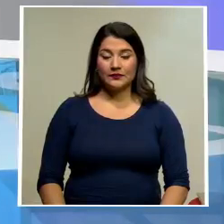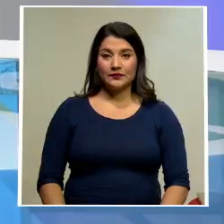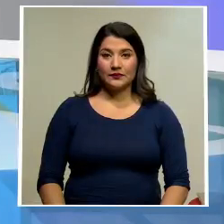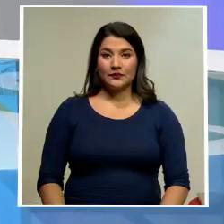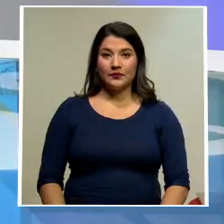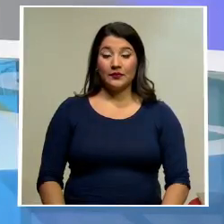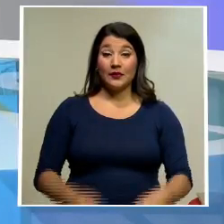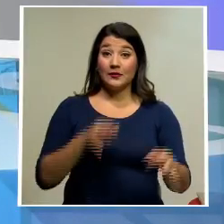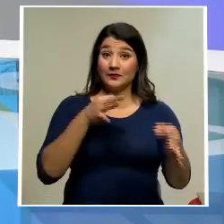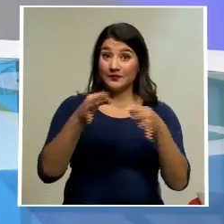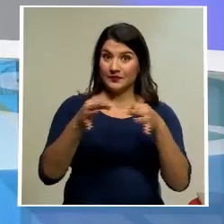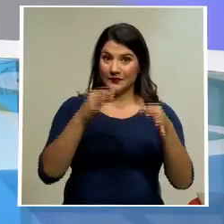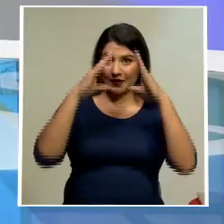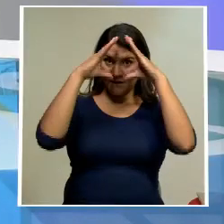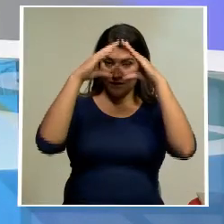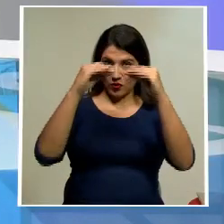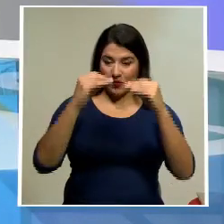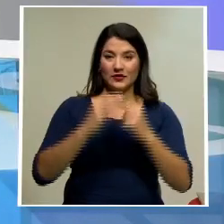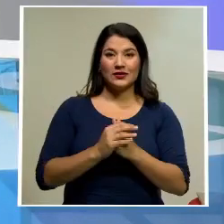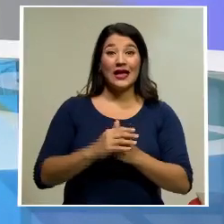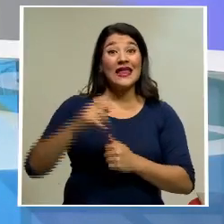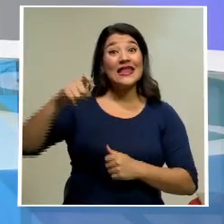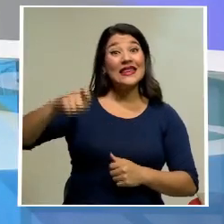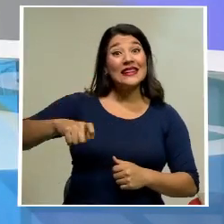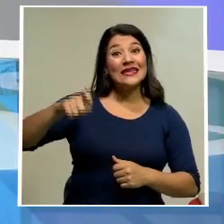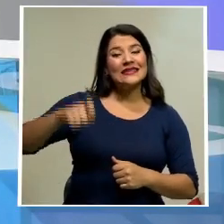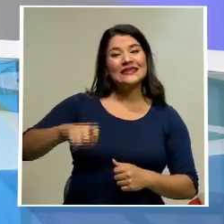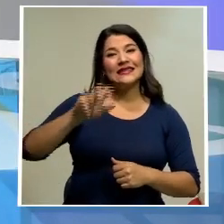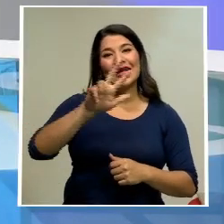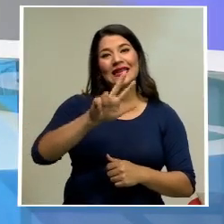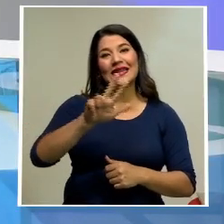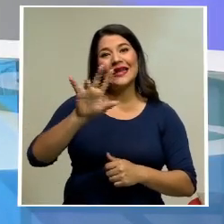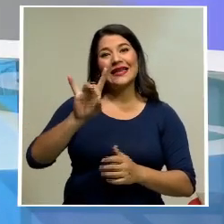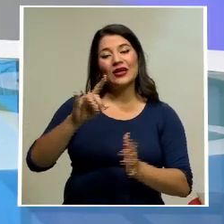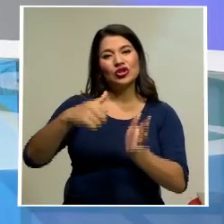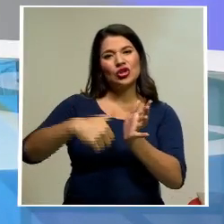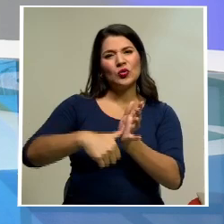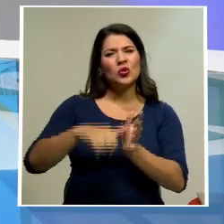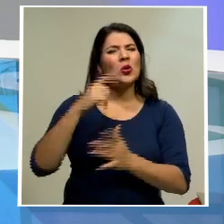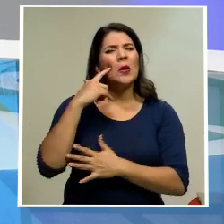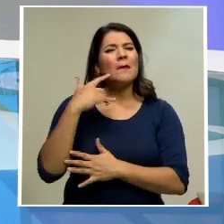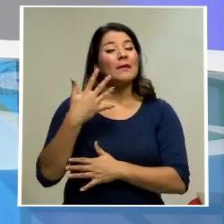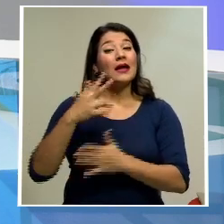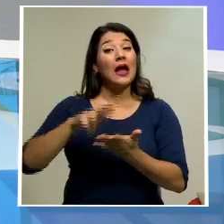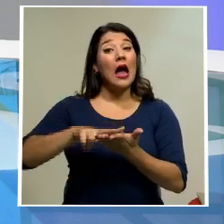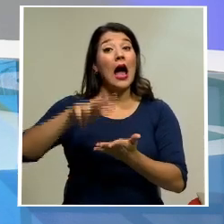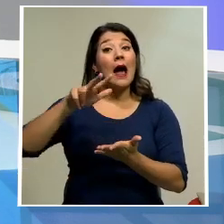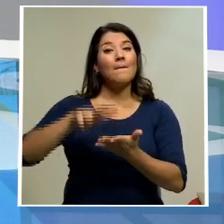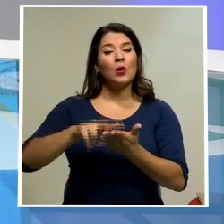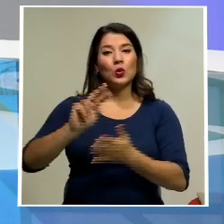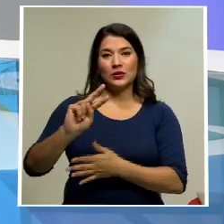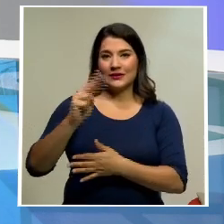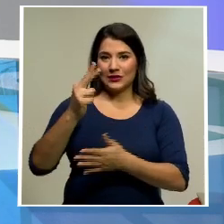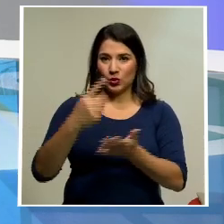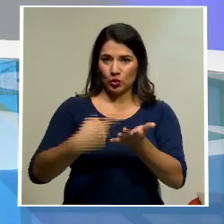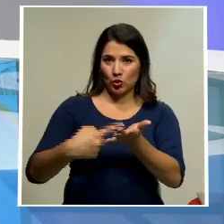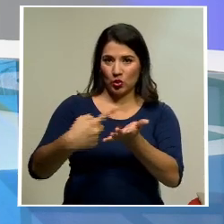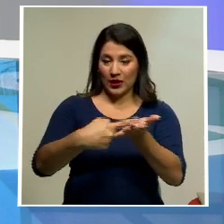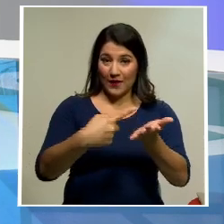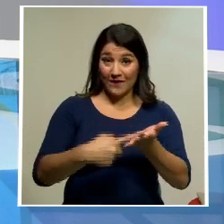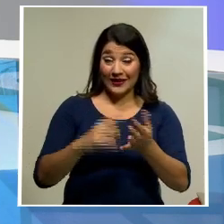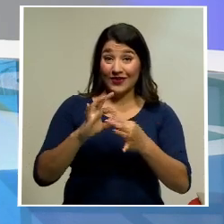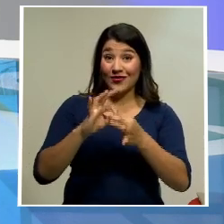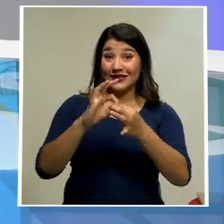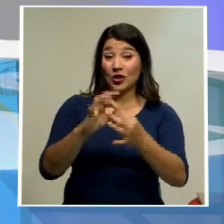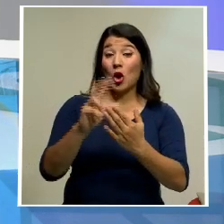En el detalle de las informaciones, se necesitan 38 votos para la aprobación del segundo debate del proyecto de empleo público. Esta es